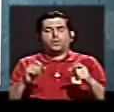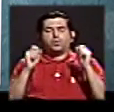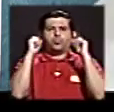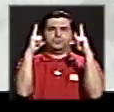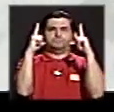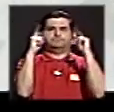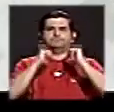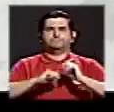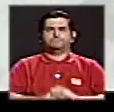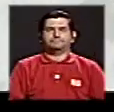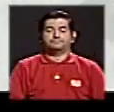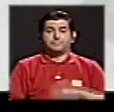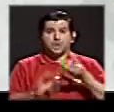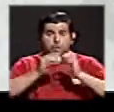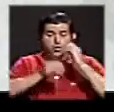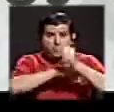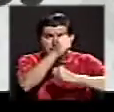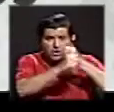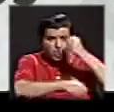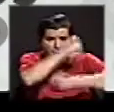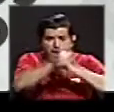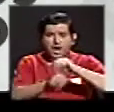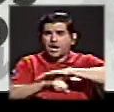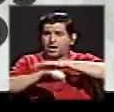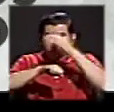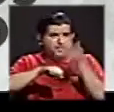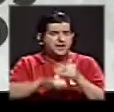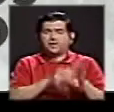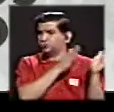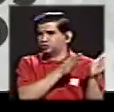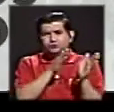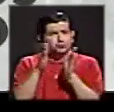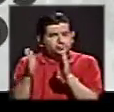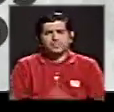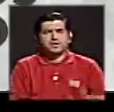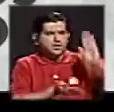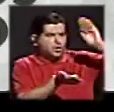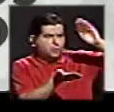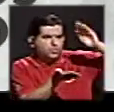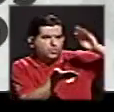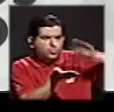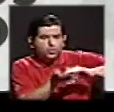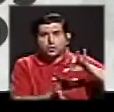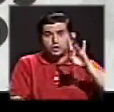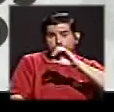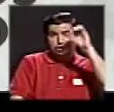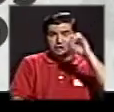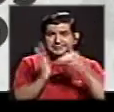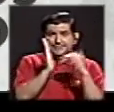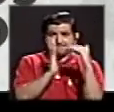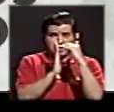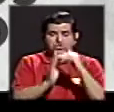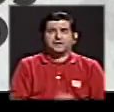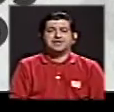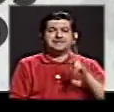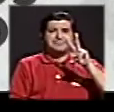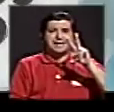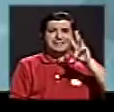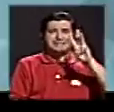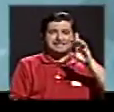espectaculares. El número anual de embarazos no planeados se reduciría de 80 millones a